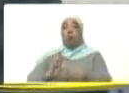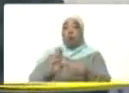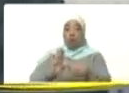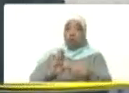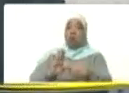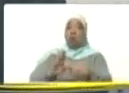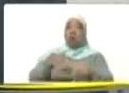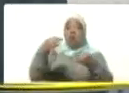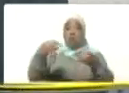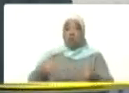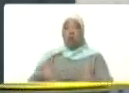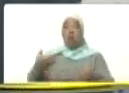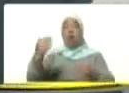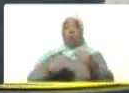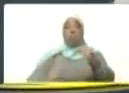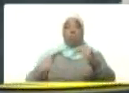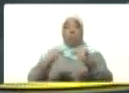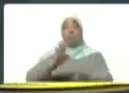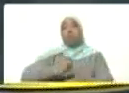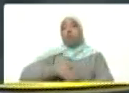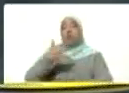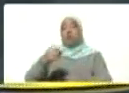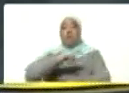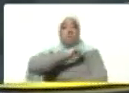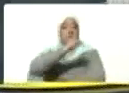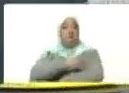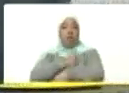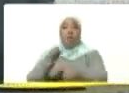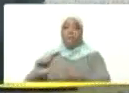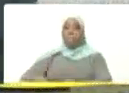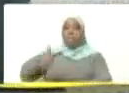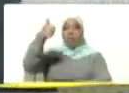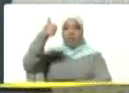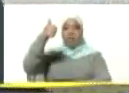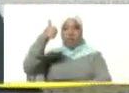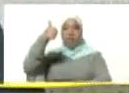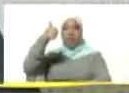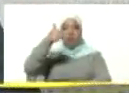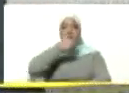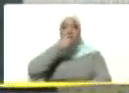Y esto, inequívocamente, tenemos que fortalecerlo.